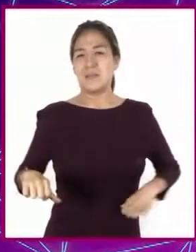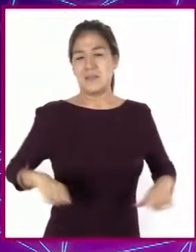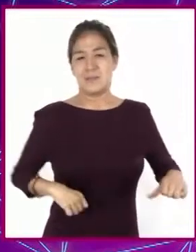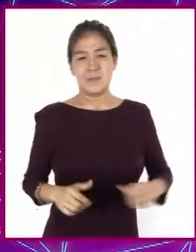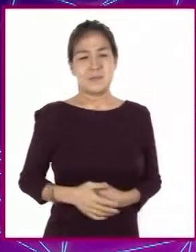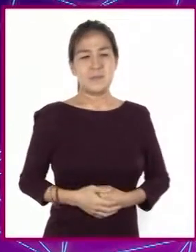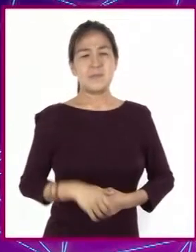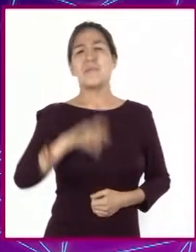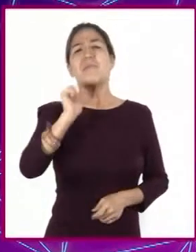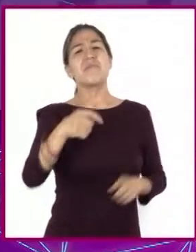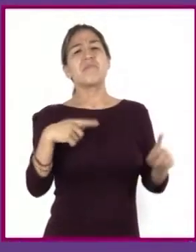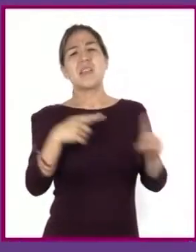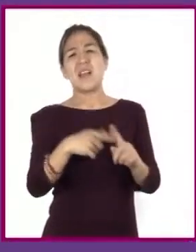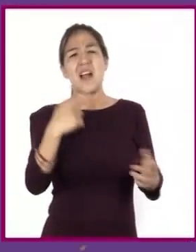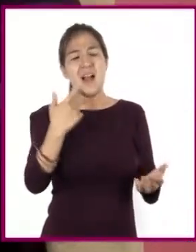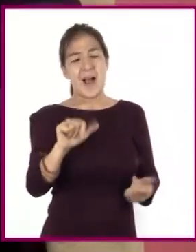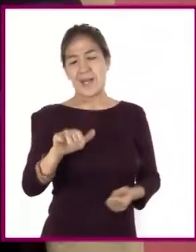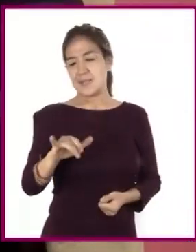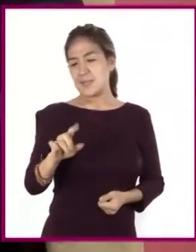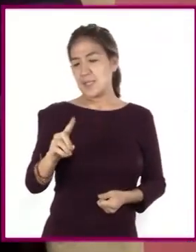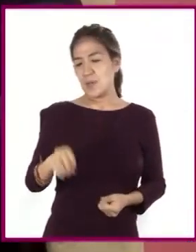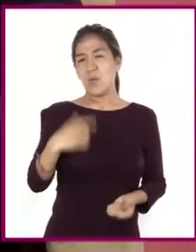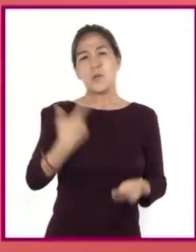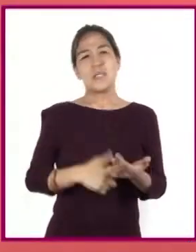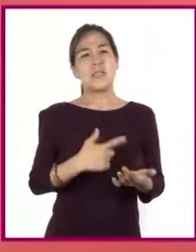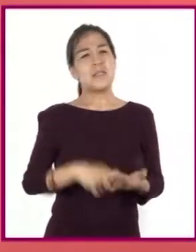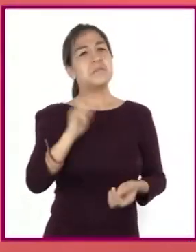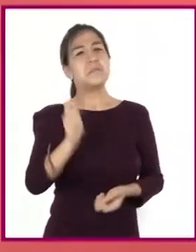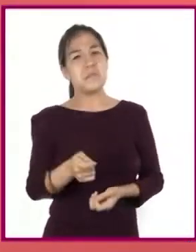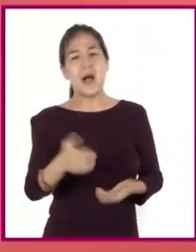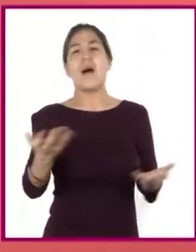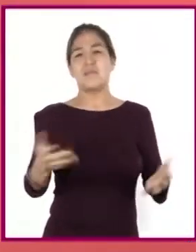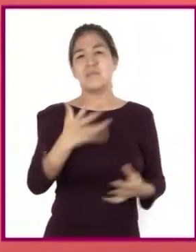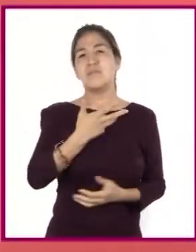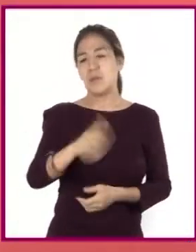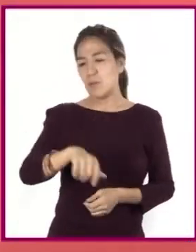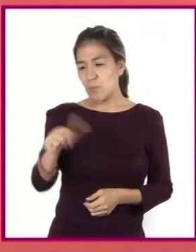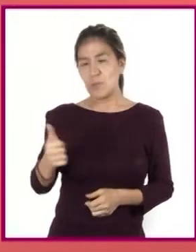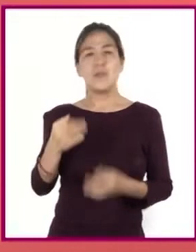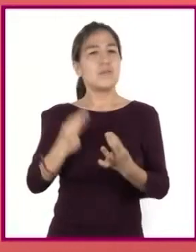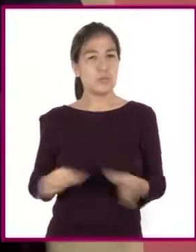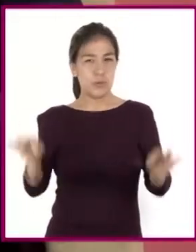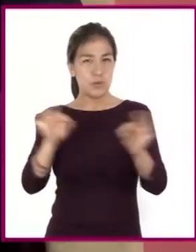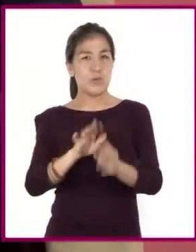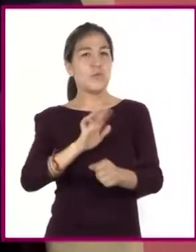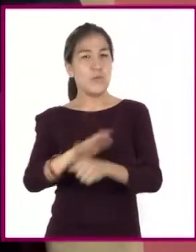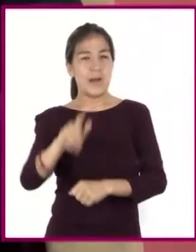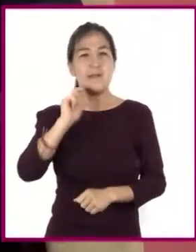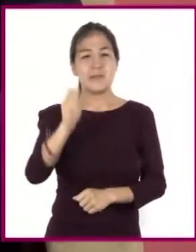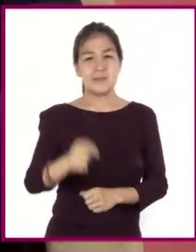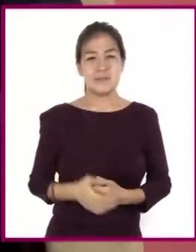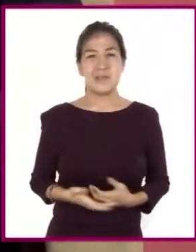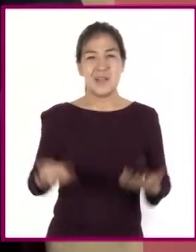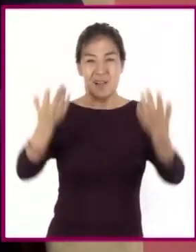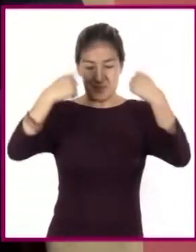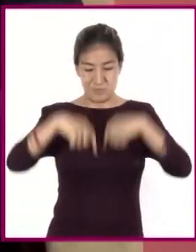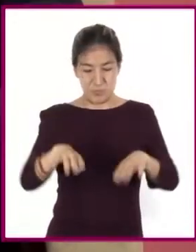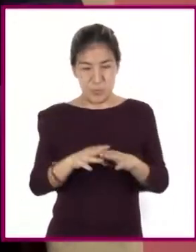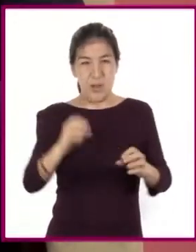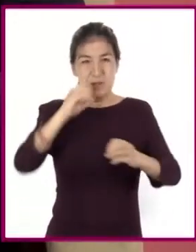En lo referente a los ácidos grasos hay otra situación muy importante. Los ácidos grasos son moléculas